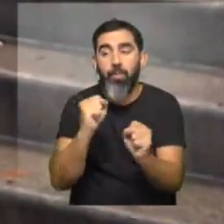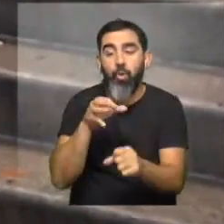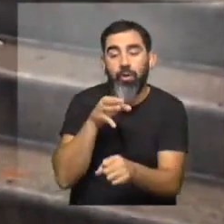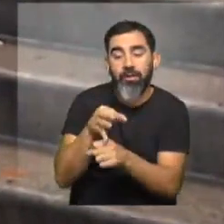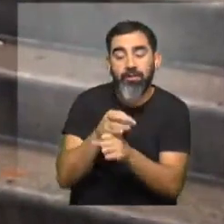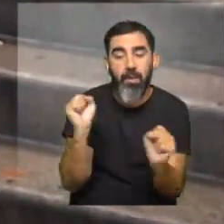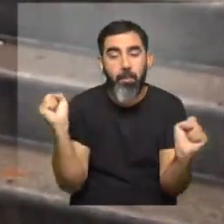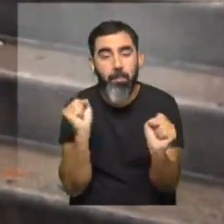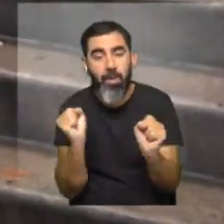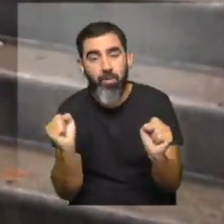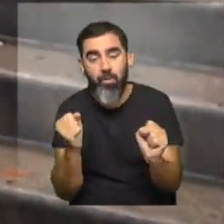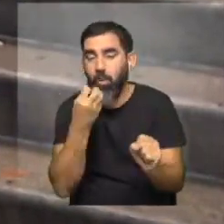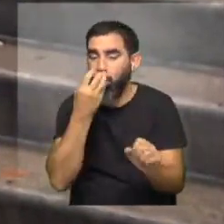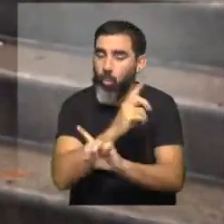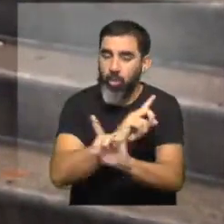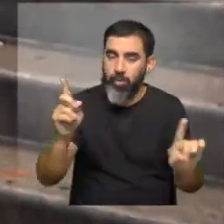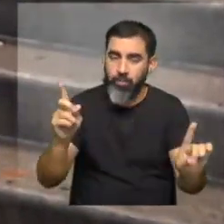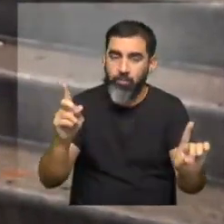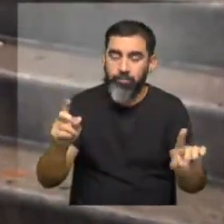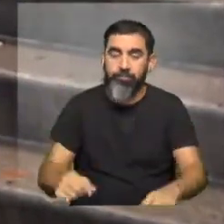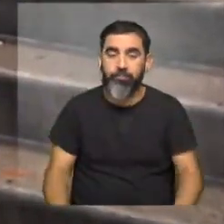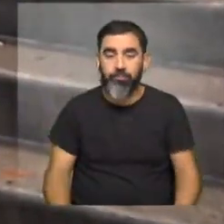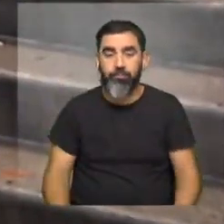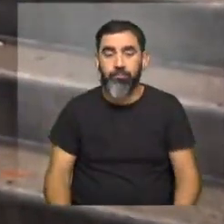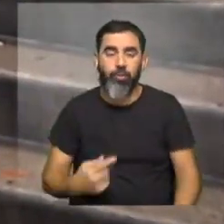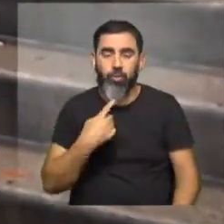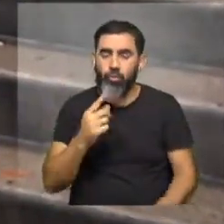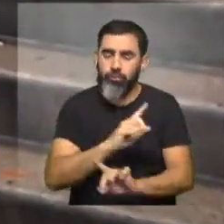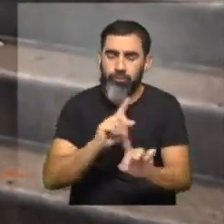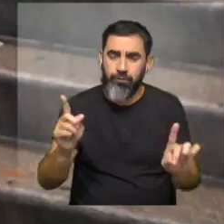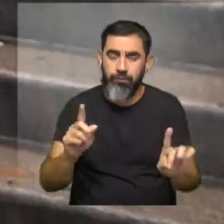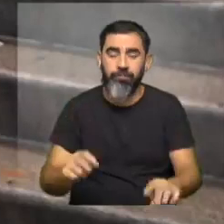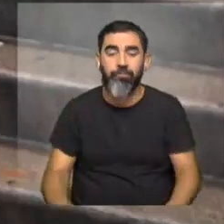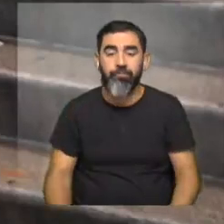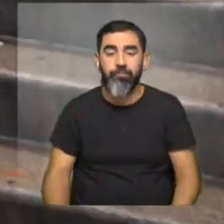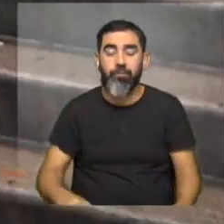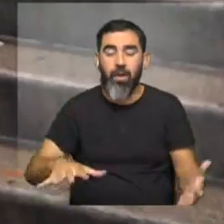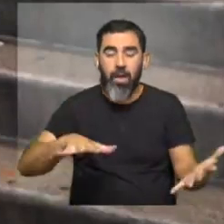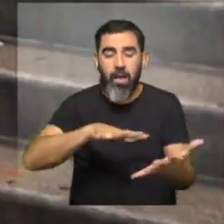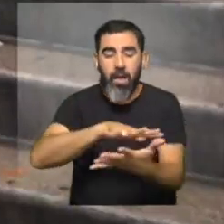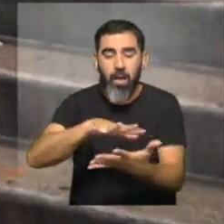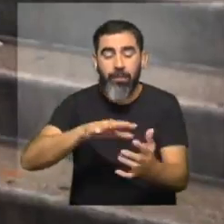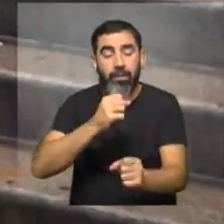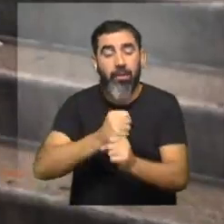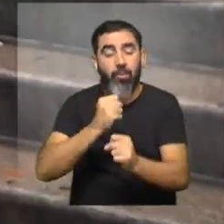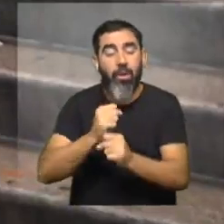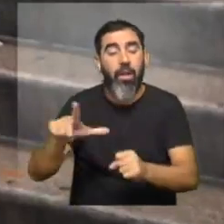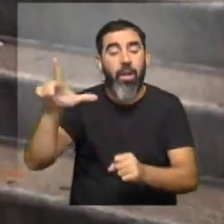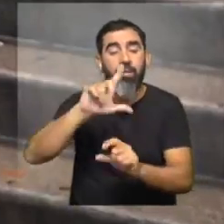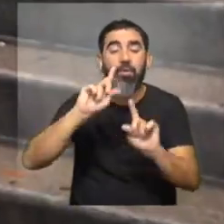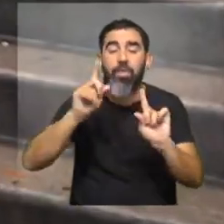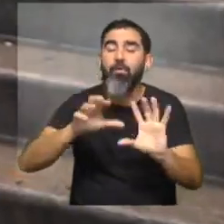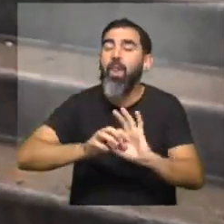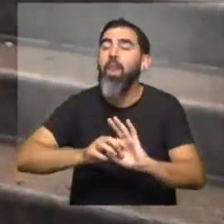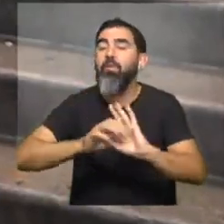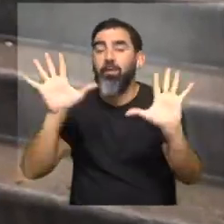miedo no está bueno, ¿no? No conduce a nada bueno. O sea, el clima de trabajo en un liceo tiene que ser el de la